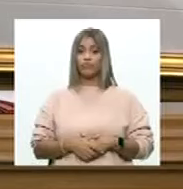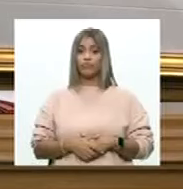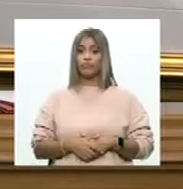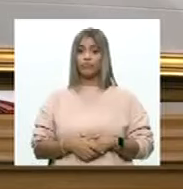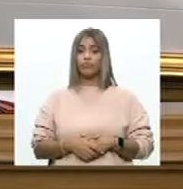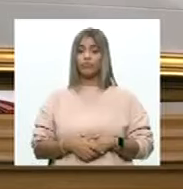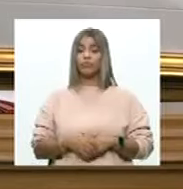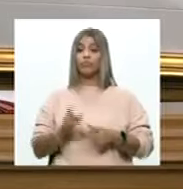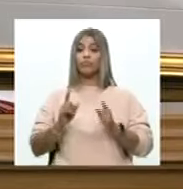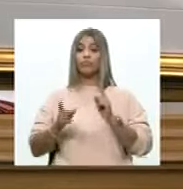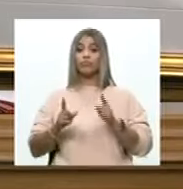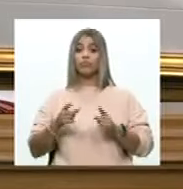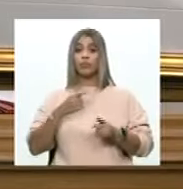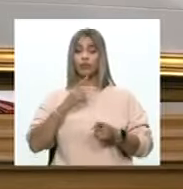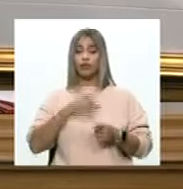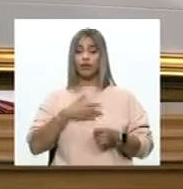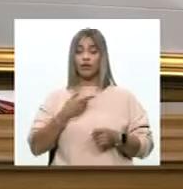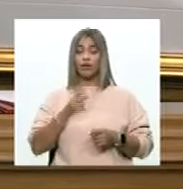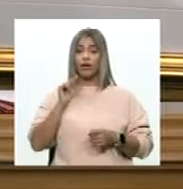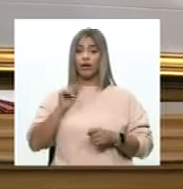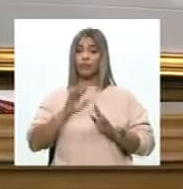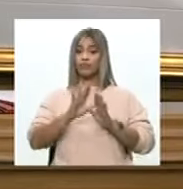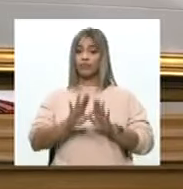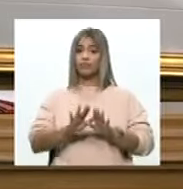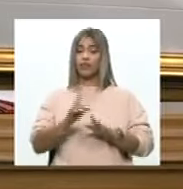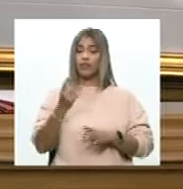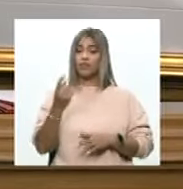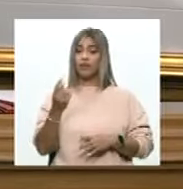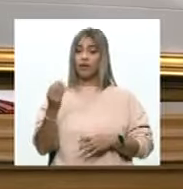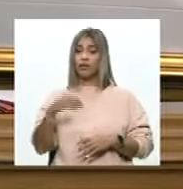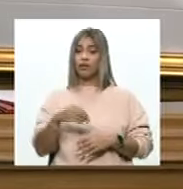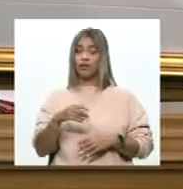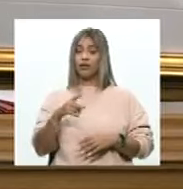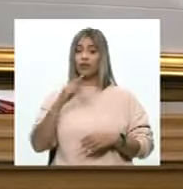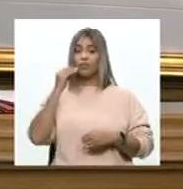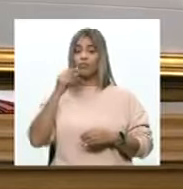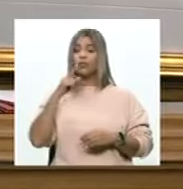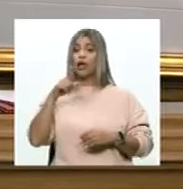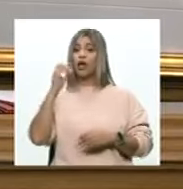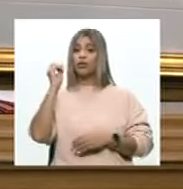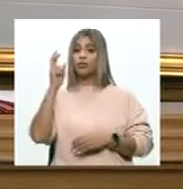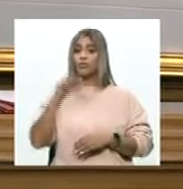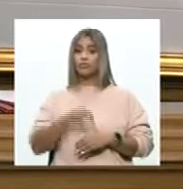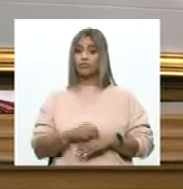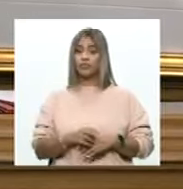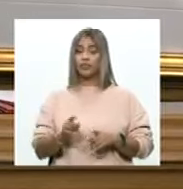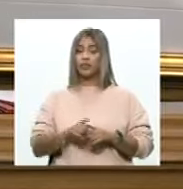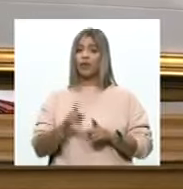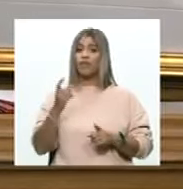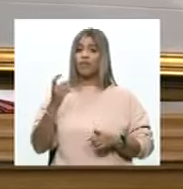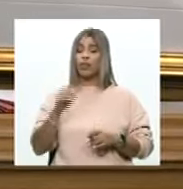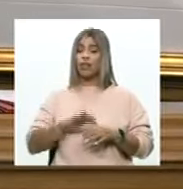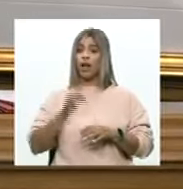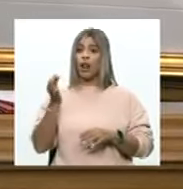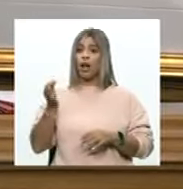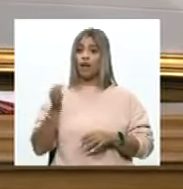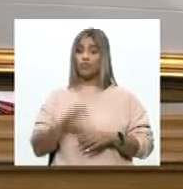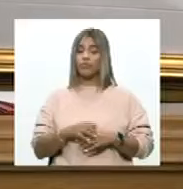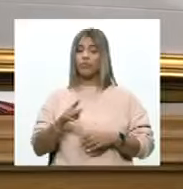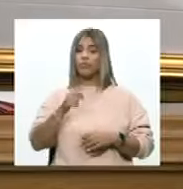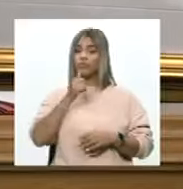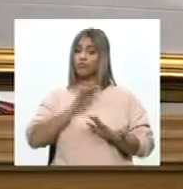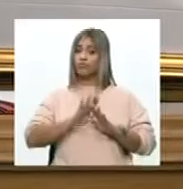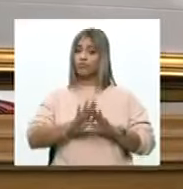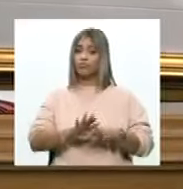Como quiera que esa falta fue considerada por esta Asamblea como una falta gravísima y como